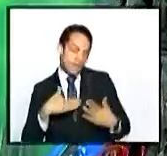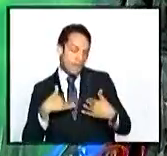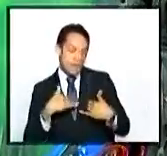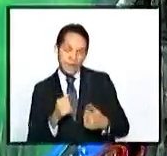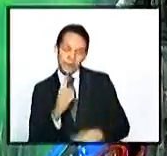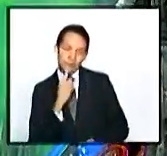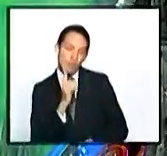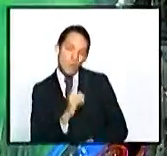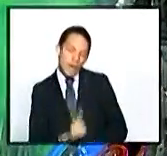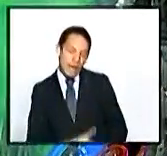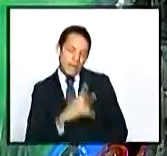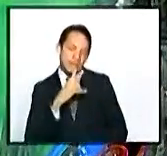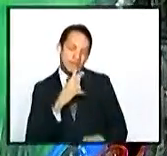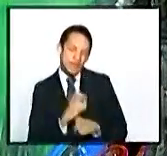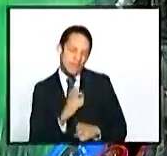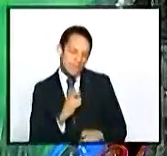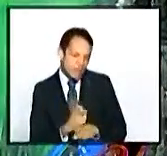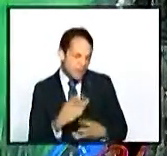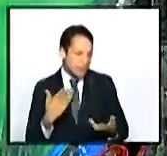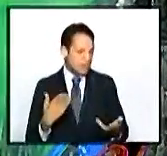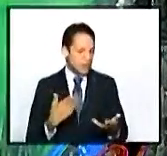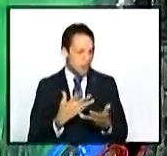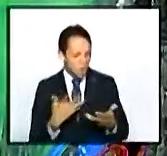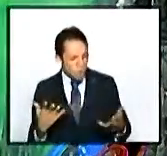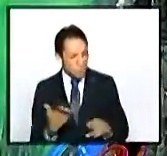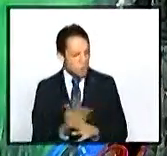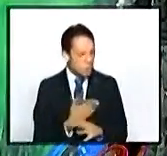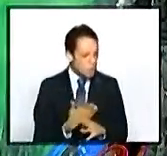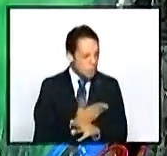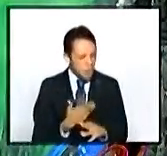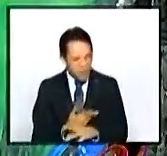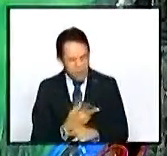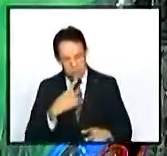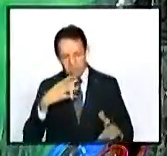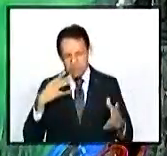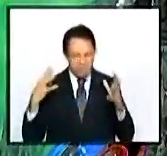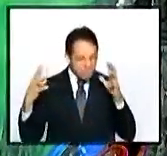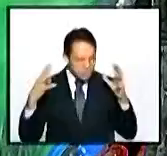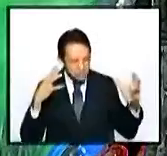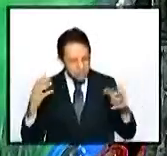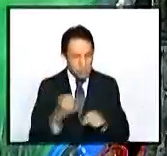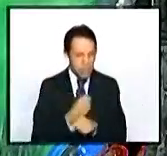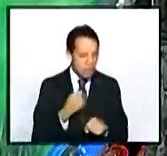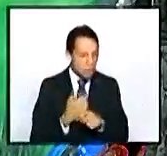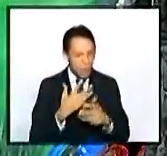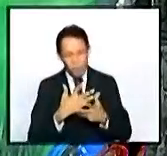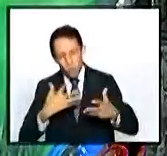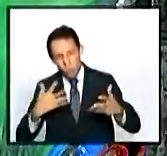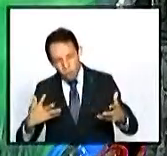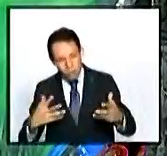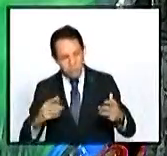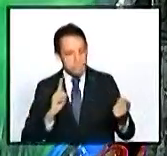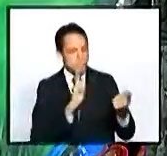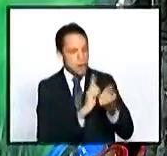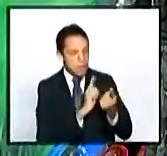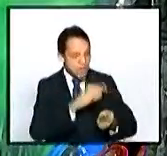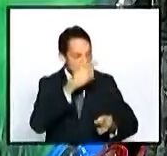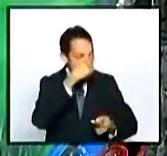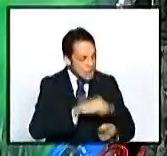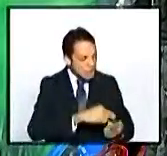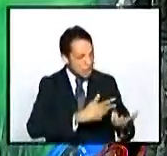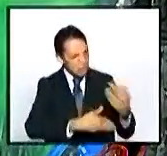realmente ese duelo, ese conflicto familiar, esa parte laboral, esa relación con los